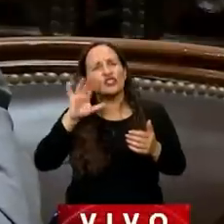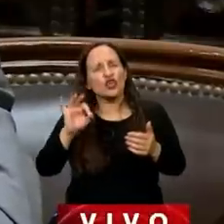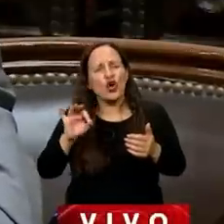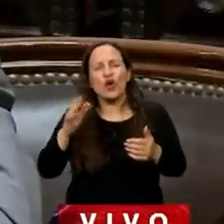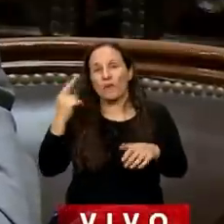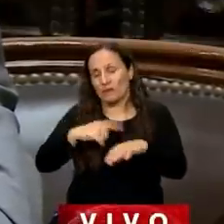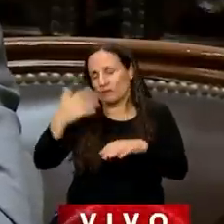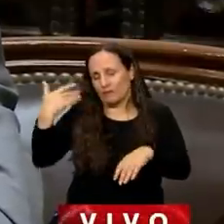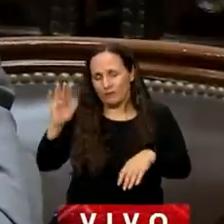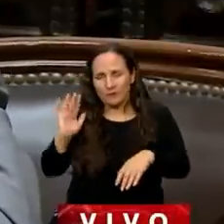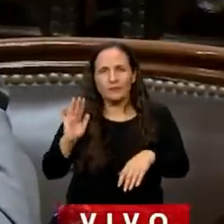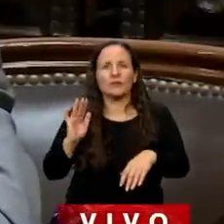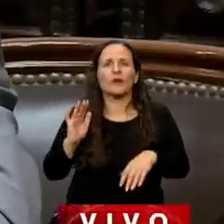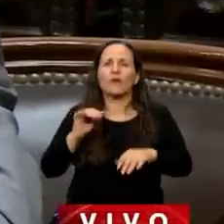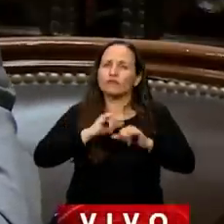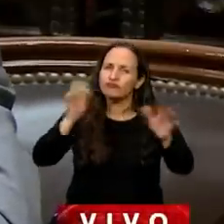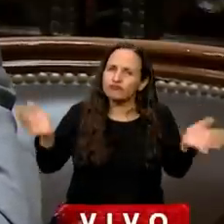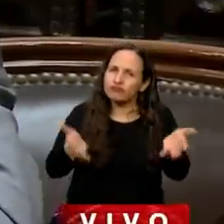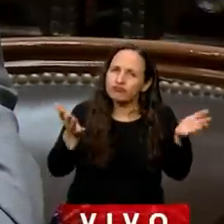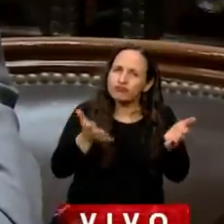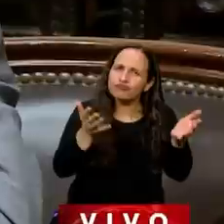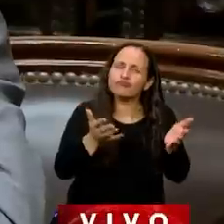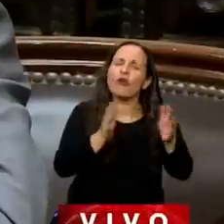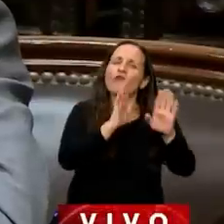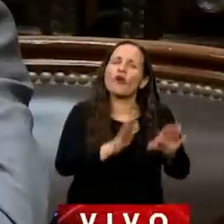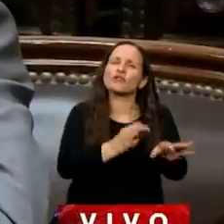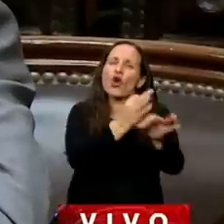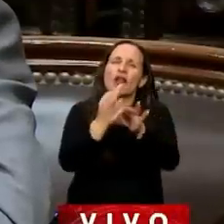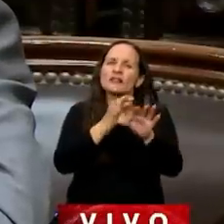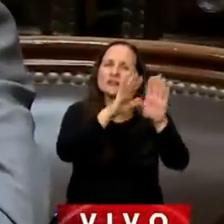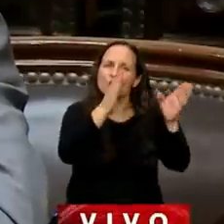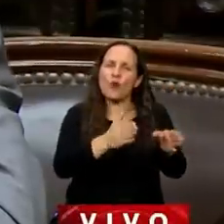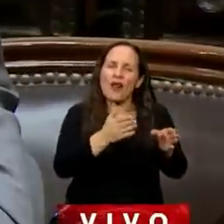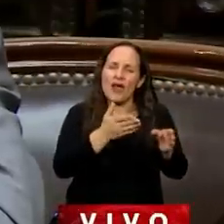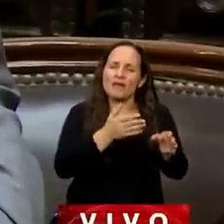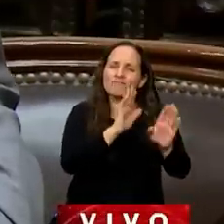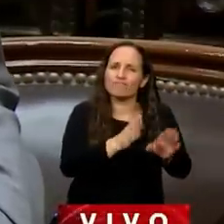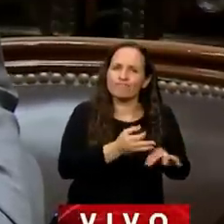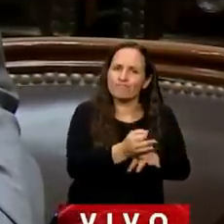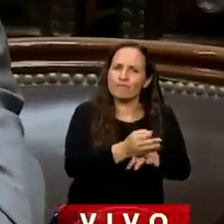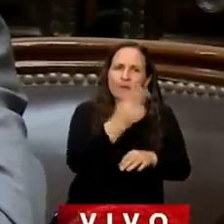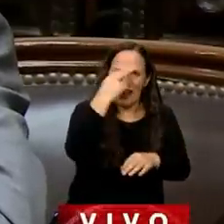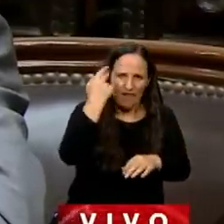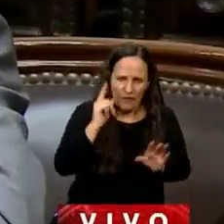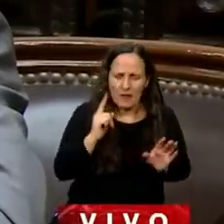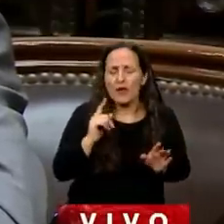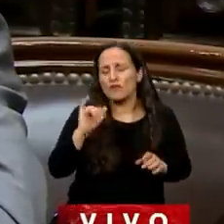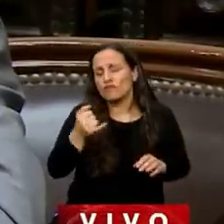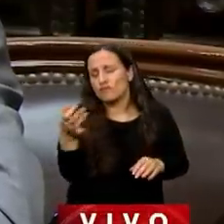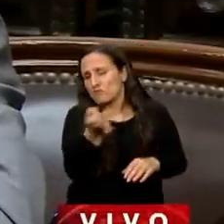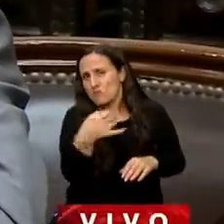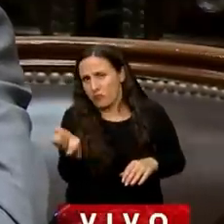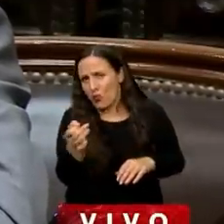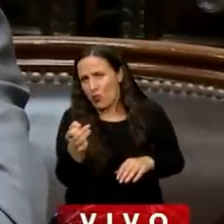promovió las escuelas de enfermería, la formación de enfermeras y enfermeros, y es cierto, y no voy a negar ni